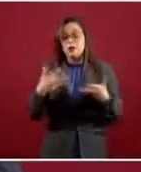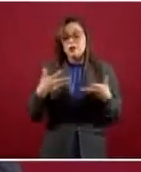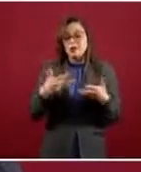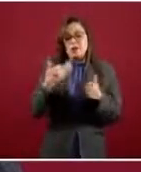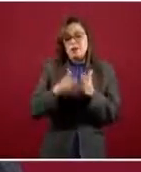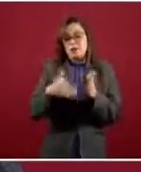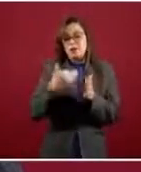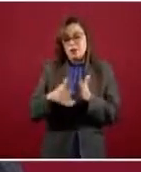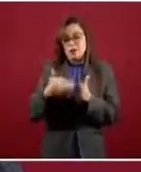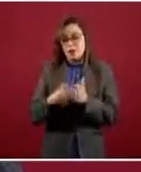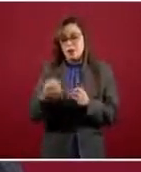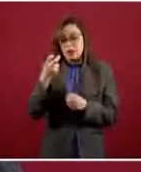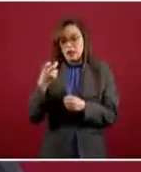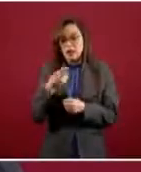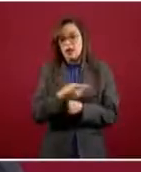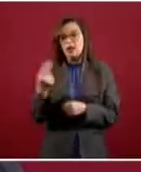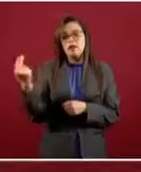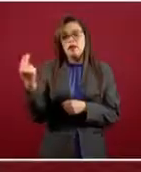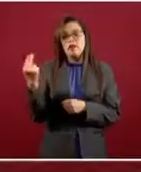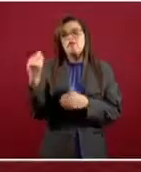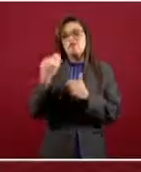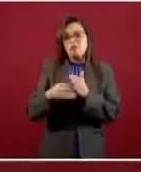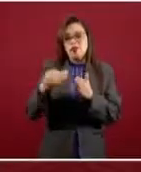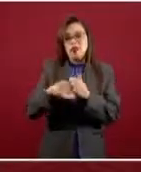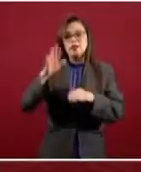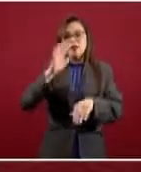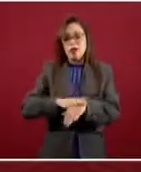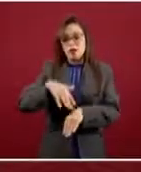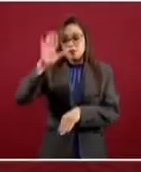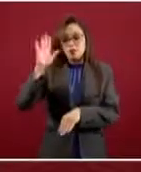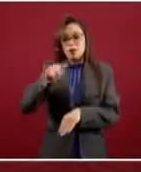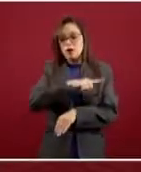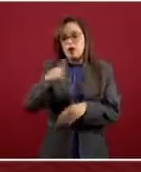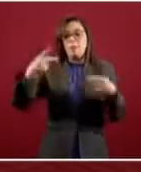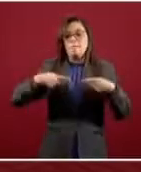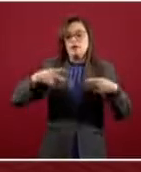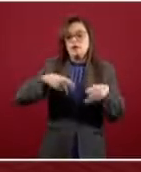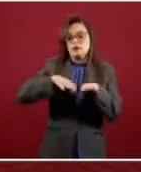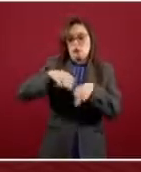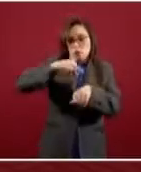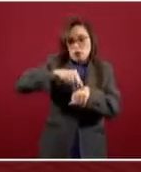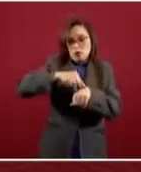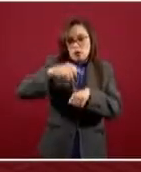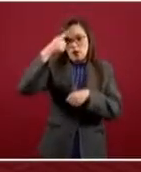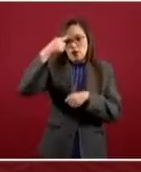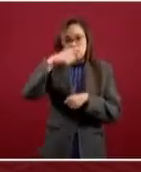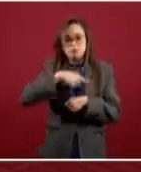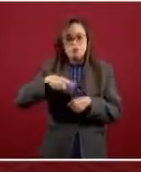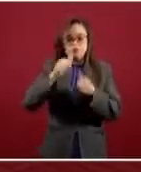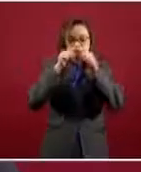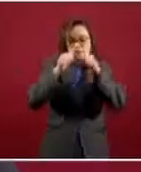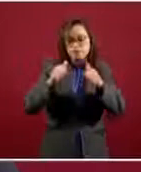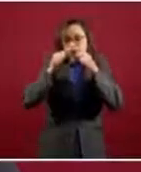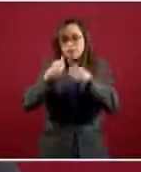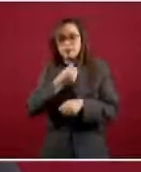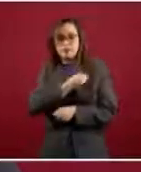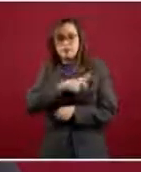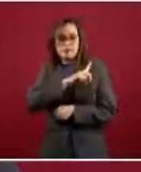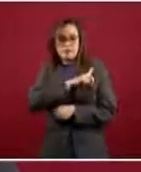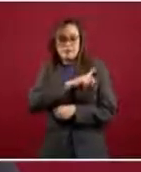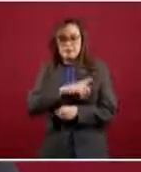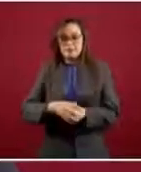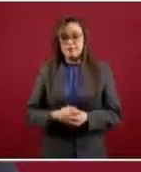un severo problema de distribución del recurso humano para la salud. Hay ejemplos muy evidentes de ello. La